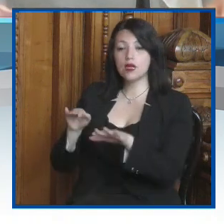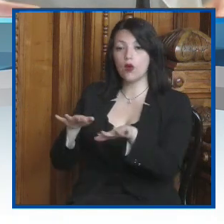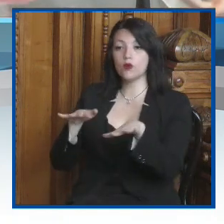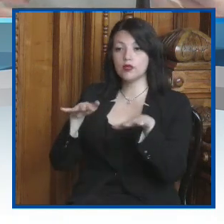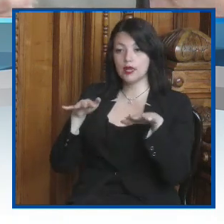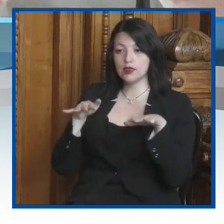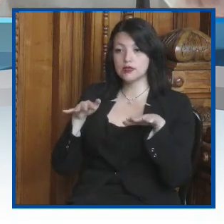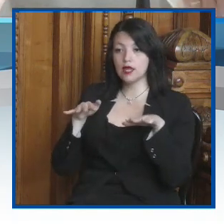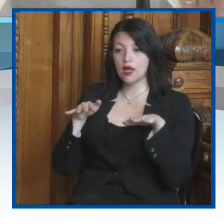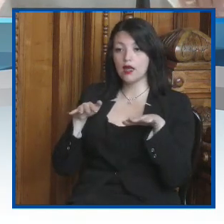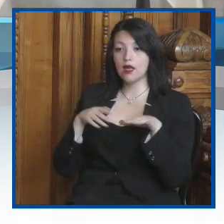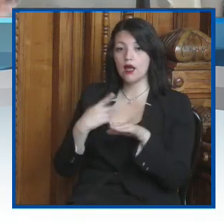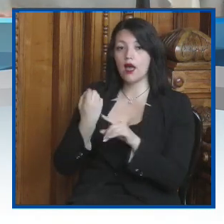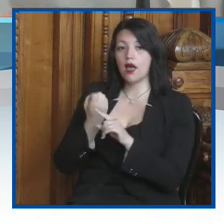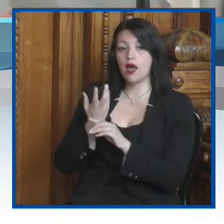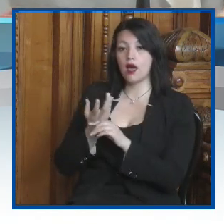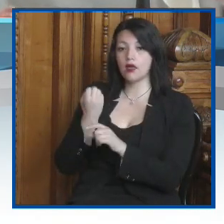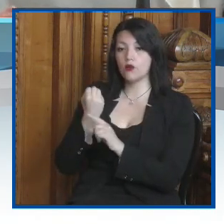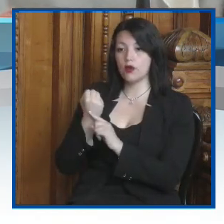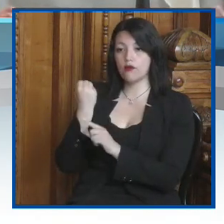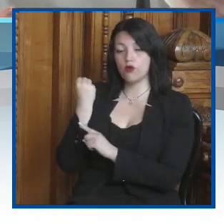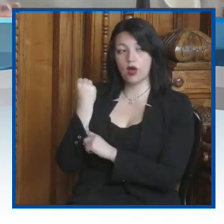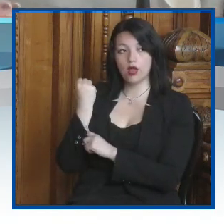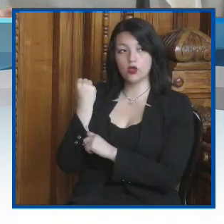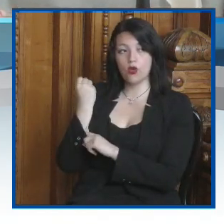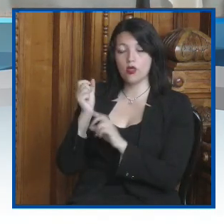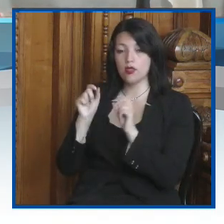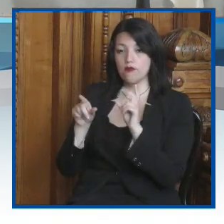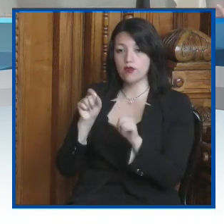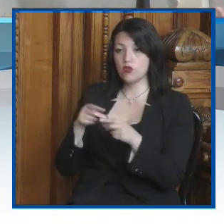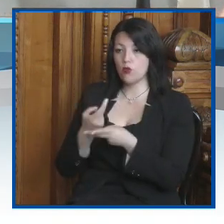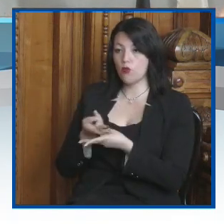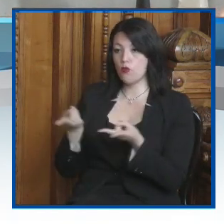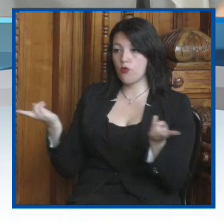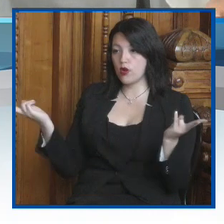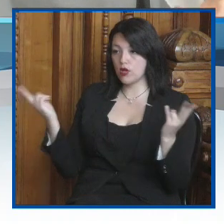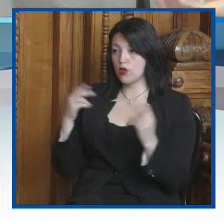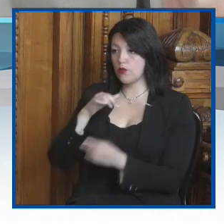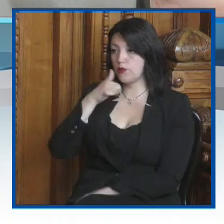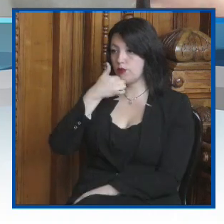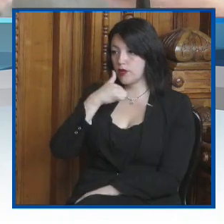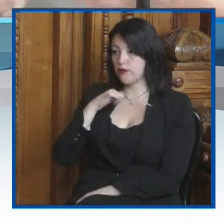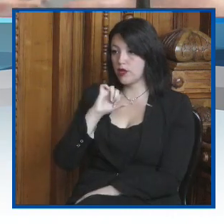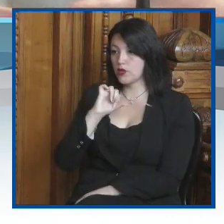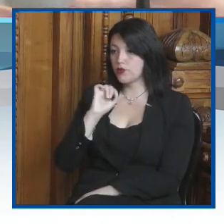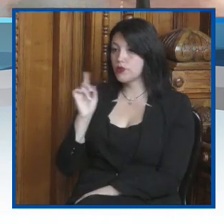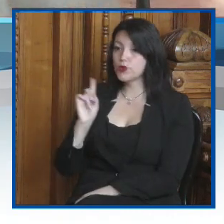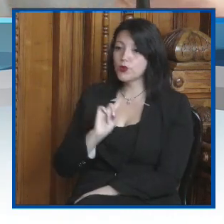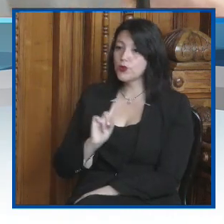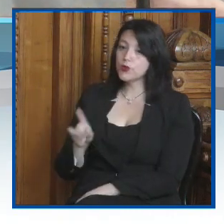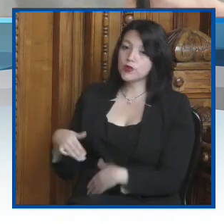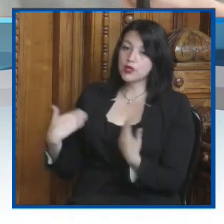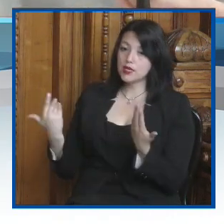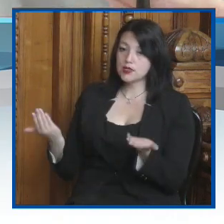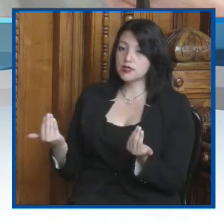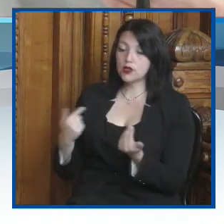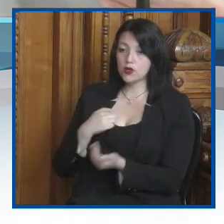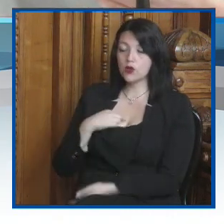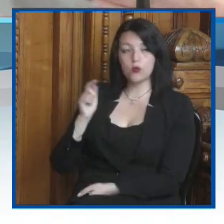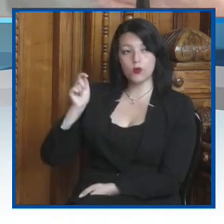la realidad es que hay un abogado técnico, defensor o público o privado, y donde hay un fiscal, no es necesario que yo como